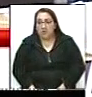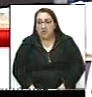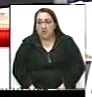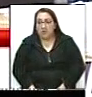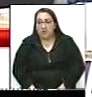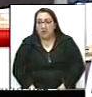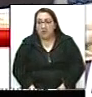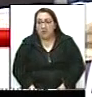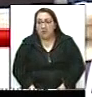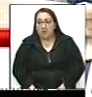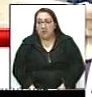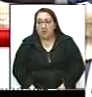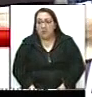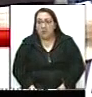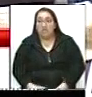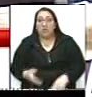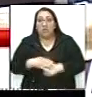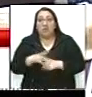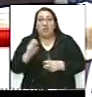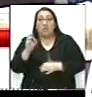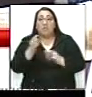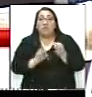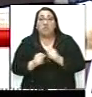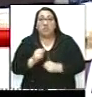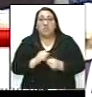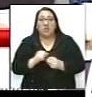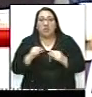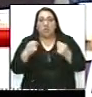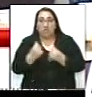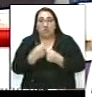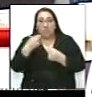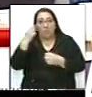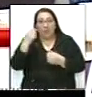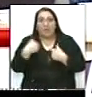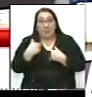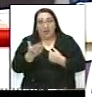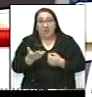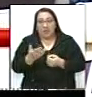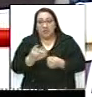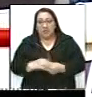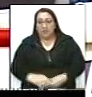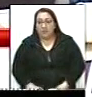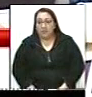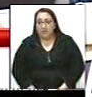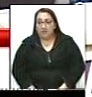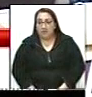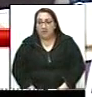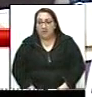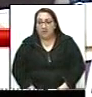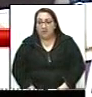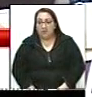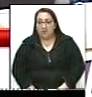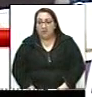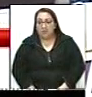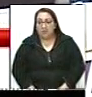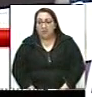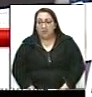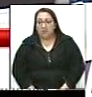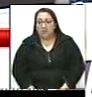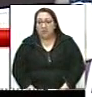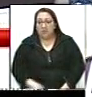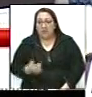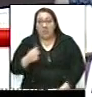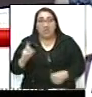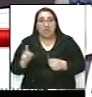tema del presupuesto, de la financiación de partidos. Tendrían que tenerlo, señora, tendrían que tenerlo. Segundo, Presidenta, ayer hemos tenido un debate